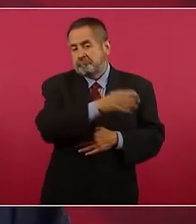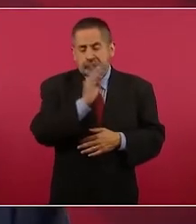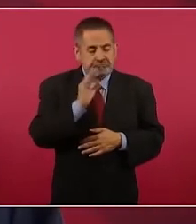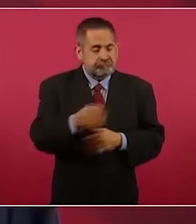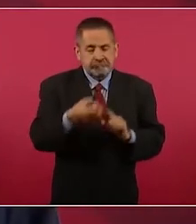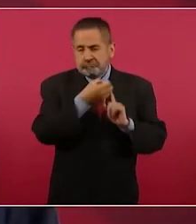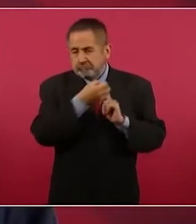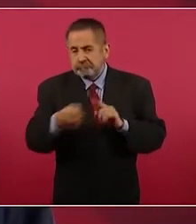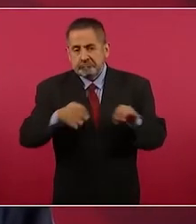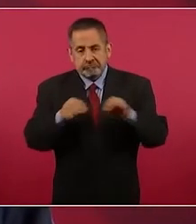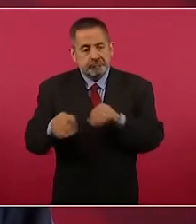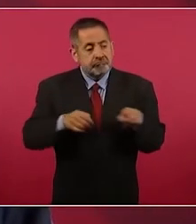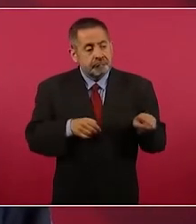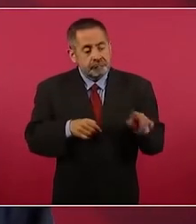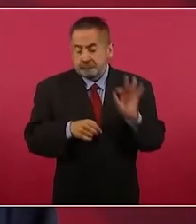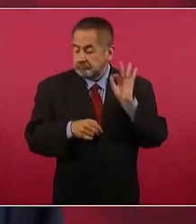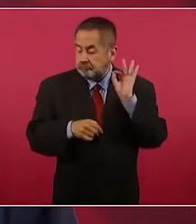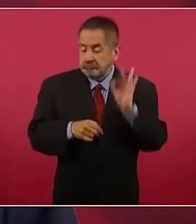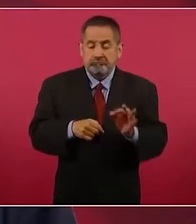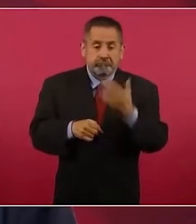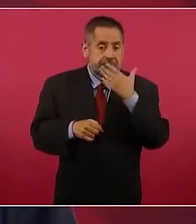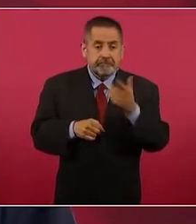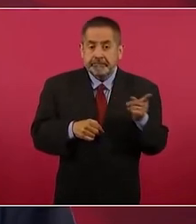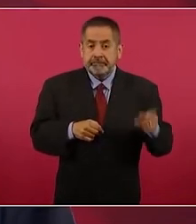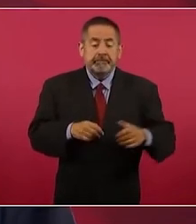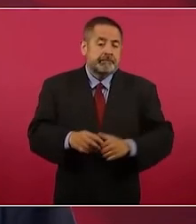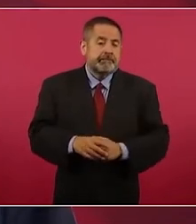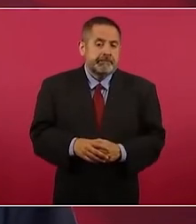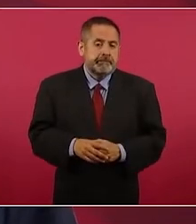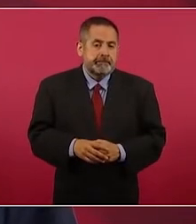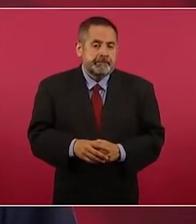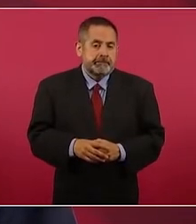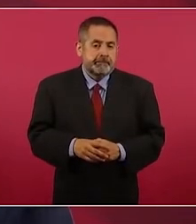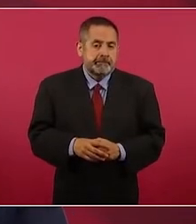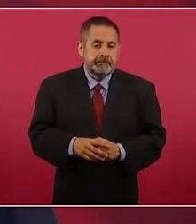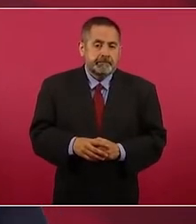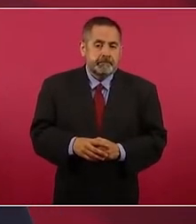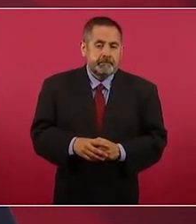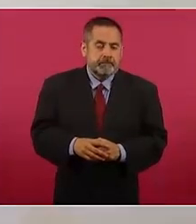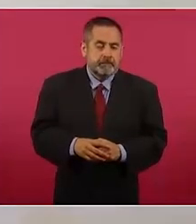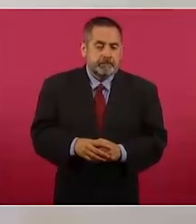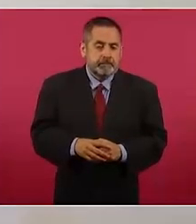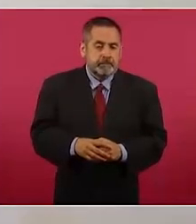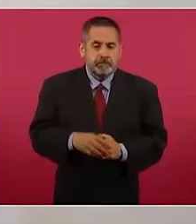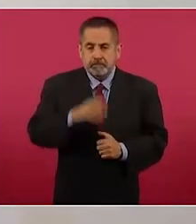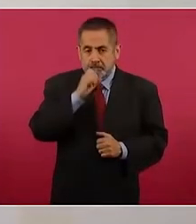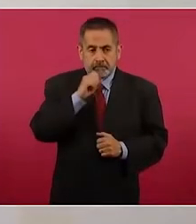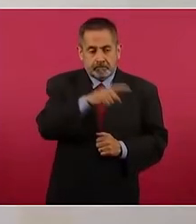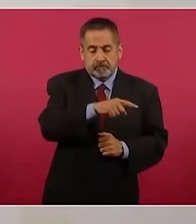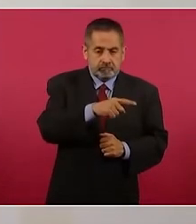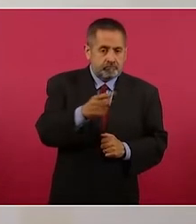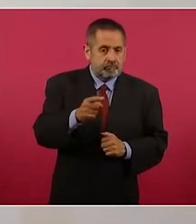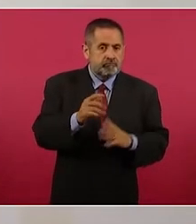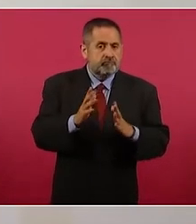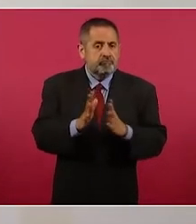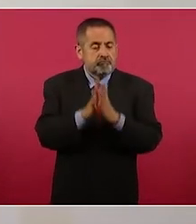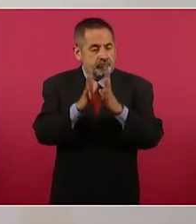bien el trabajo y están participando